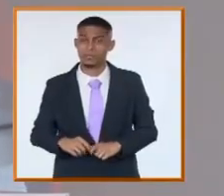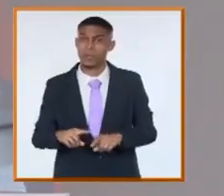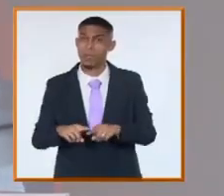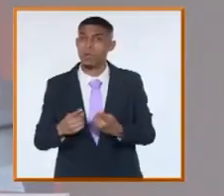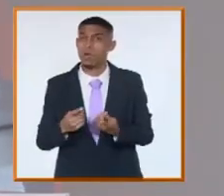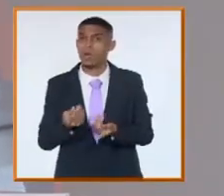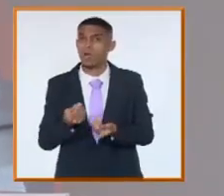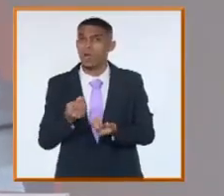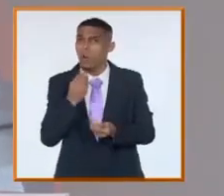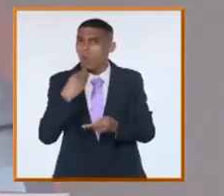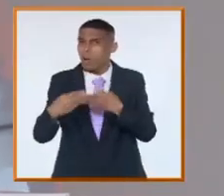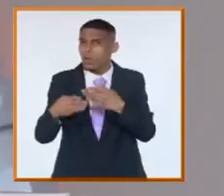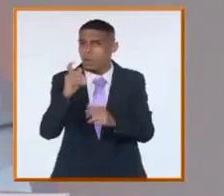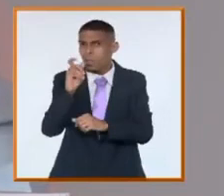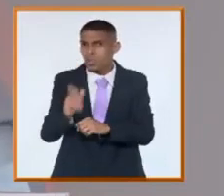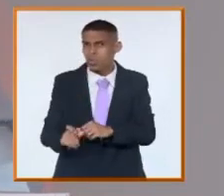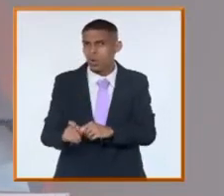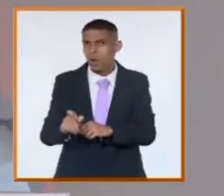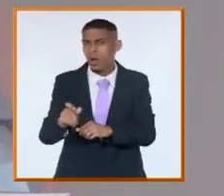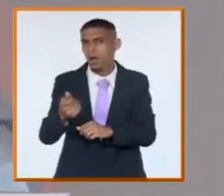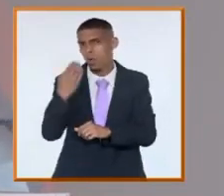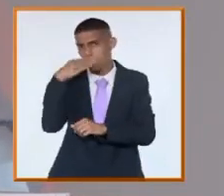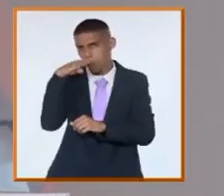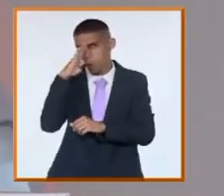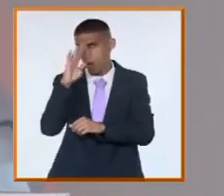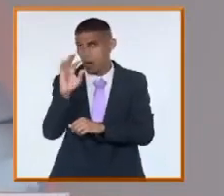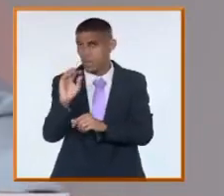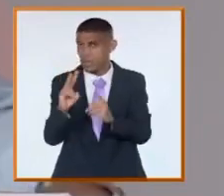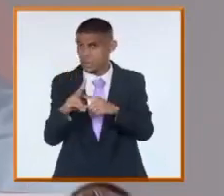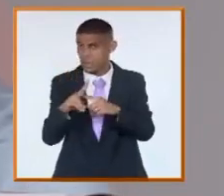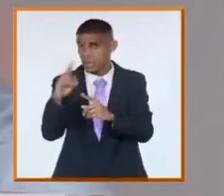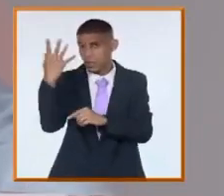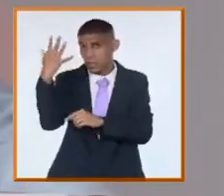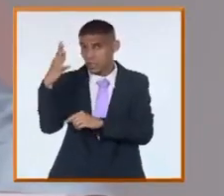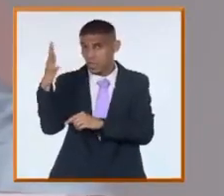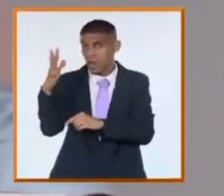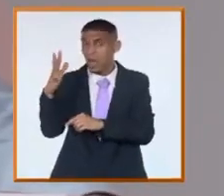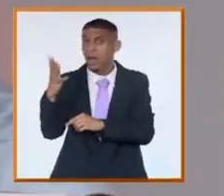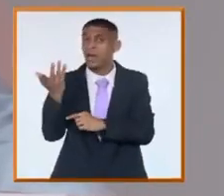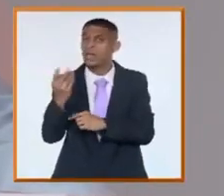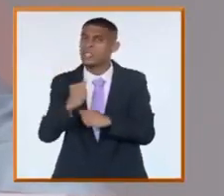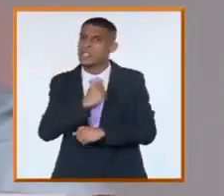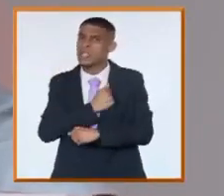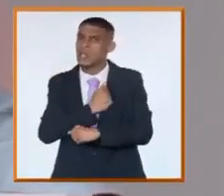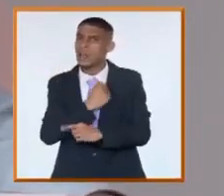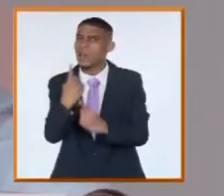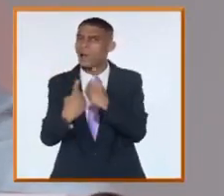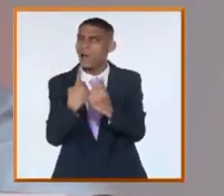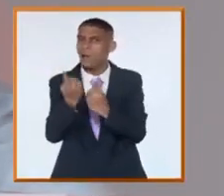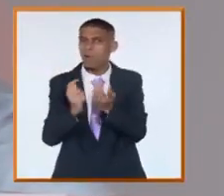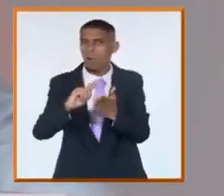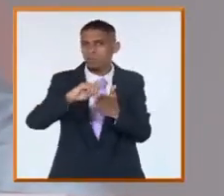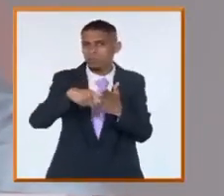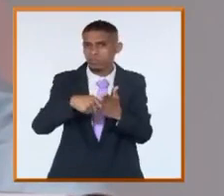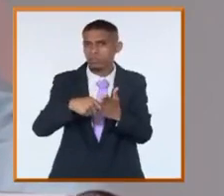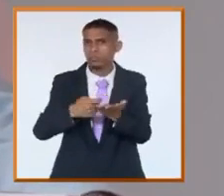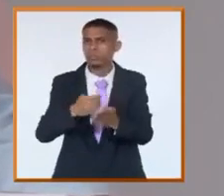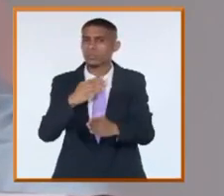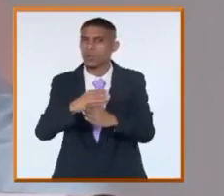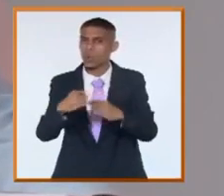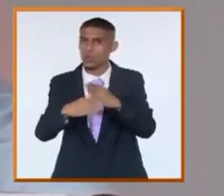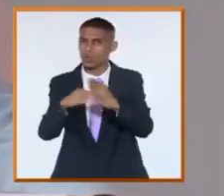toda persona jurídica cubana y extranjera que pretenda actuar como contratista subcontratista constructor